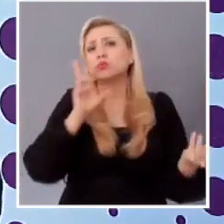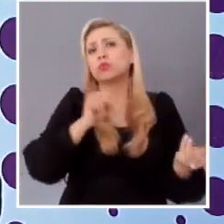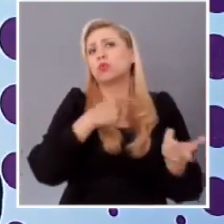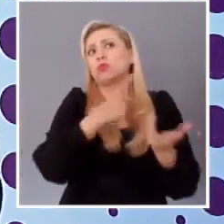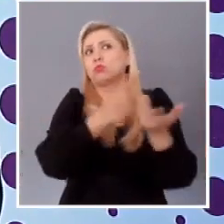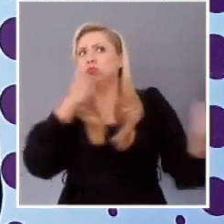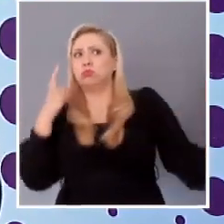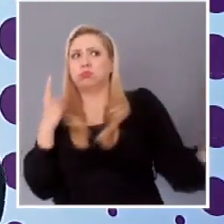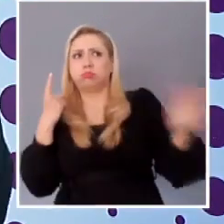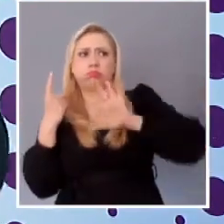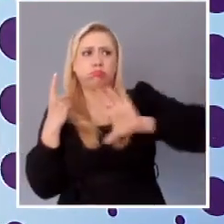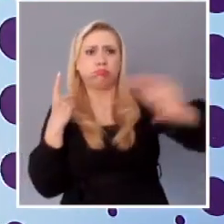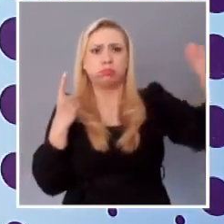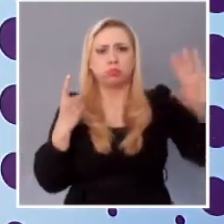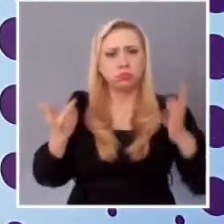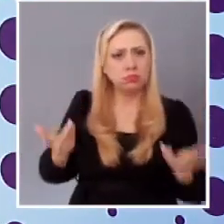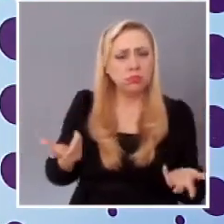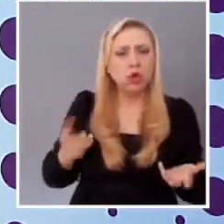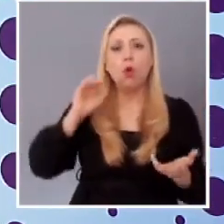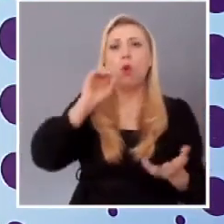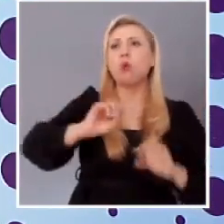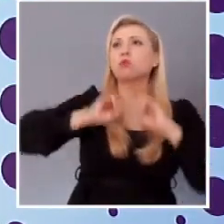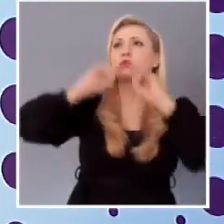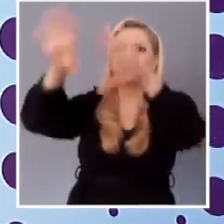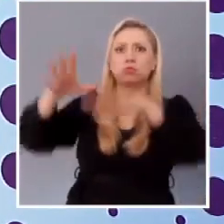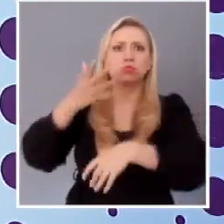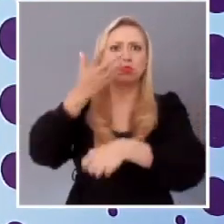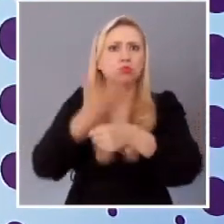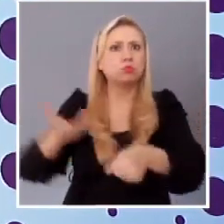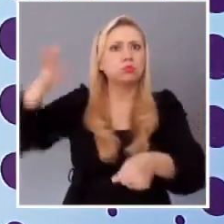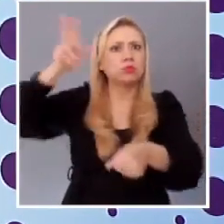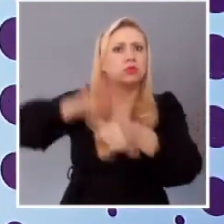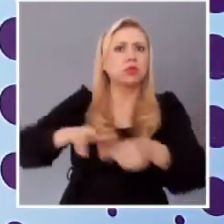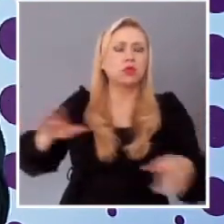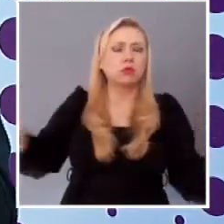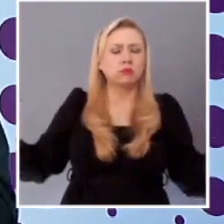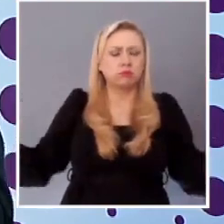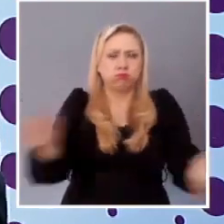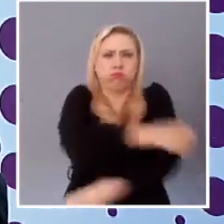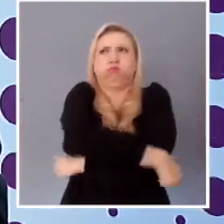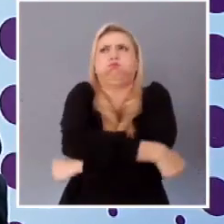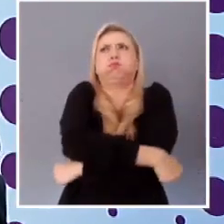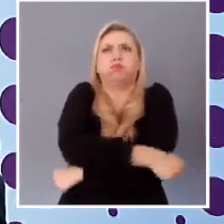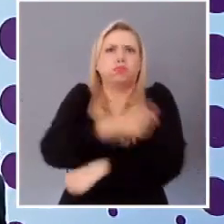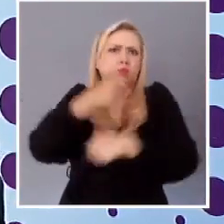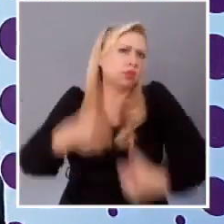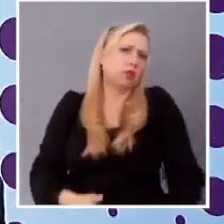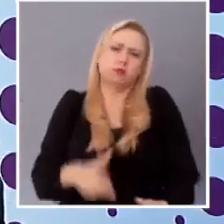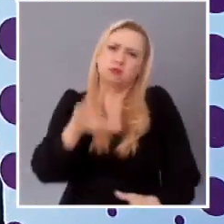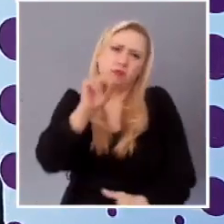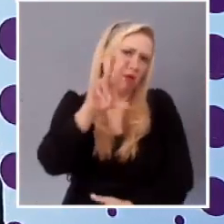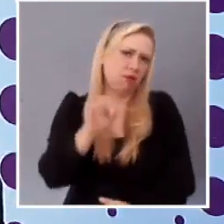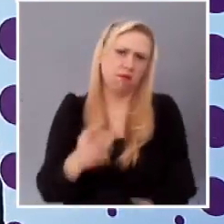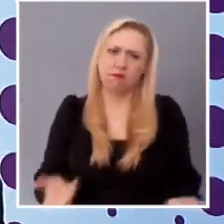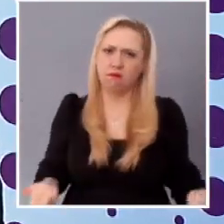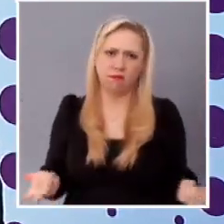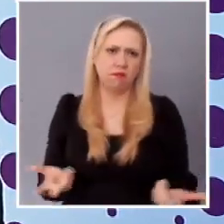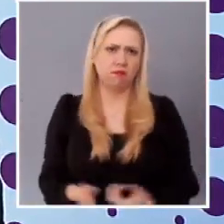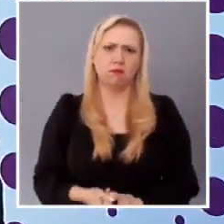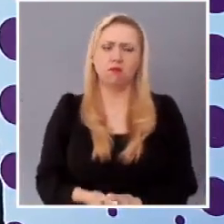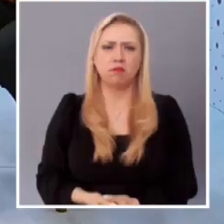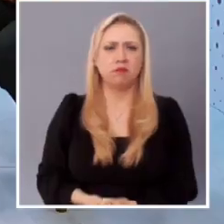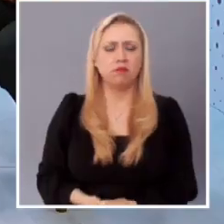en las instituciones de encierro, como serían los hospitales psiquiátricos. Claro. Y sobre este punto que mencionaba Víctor